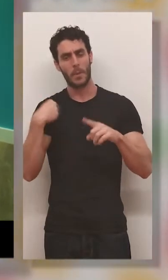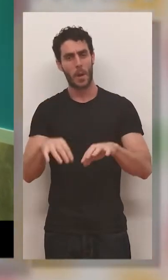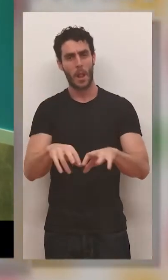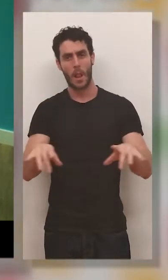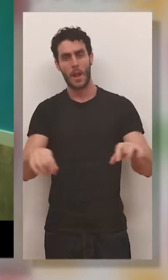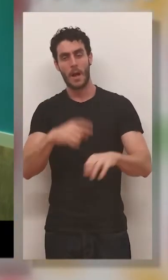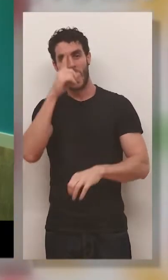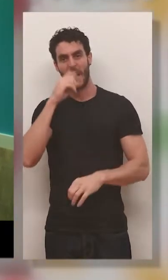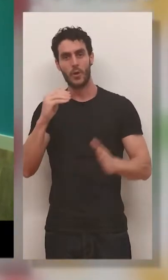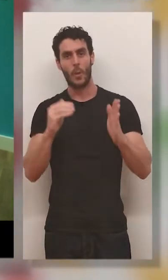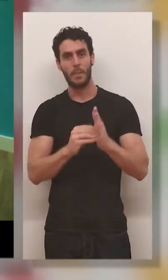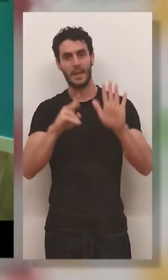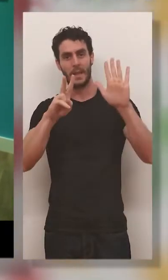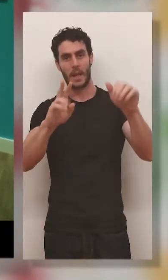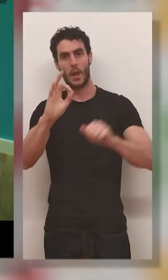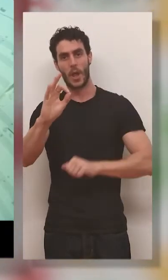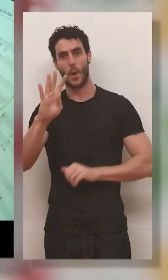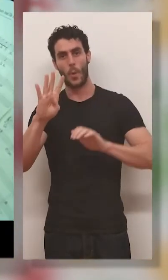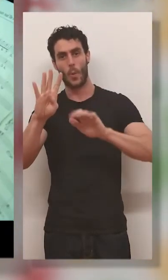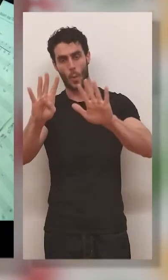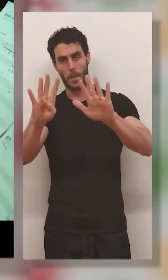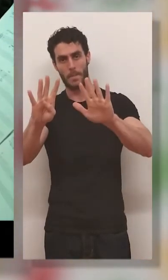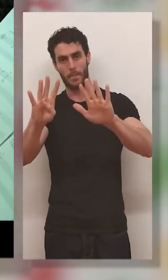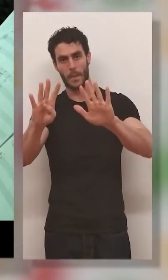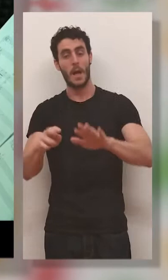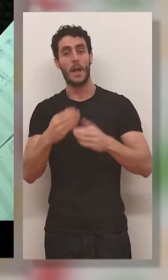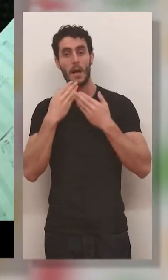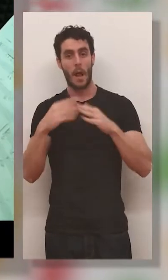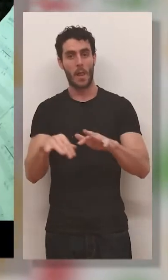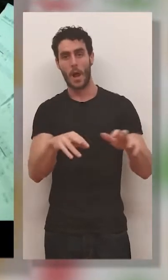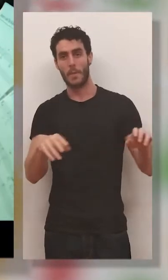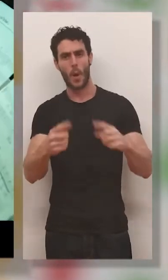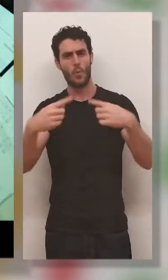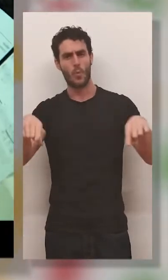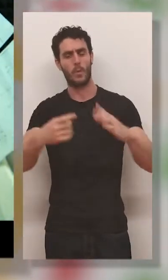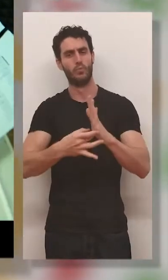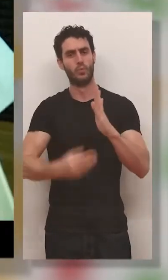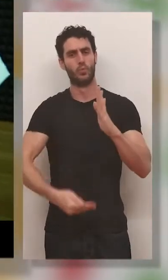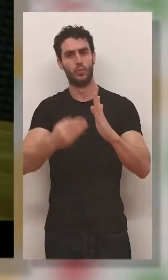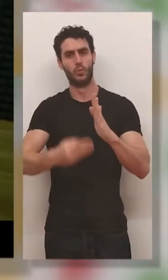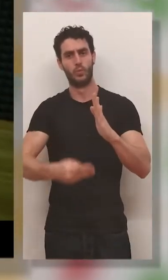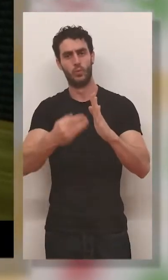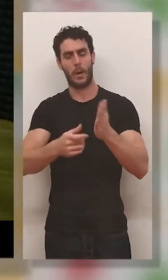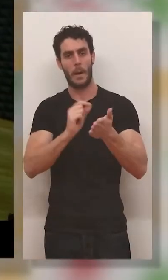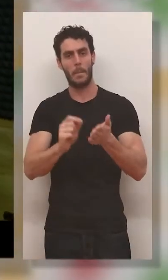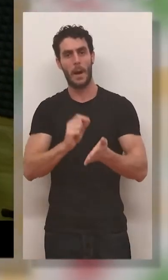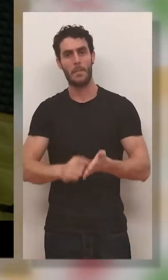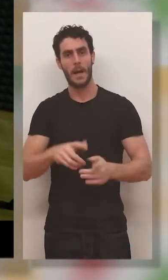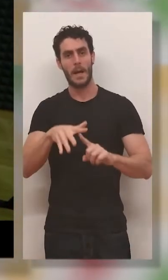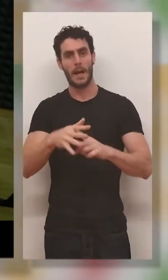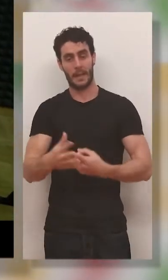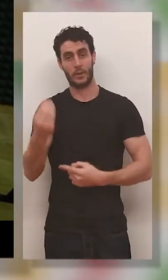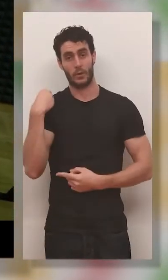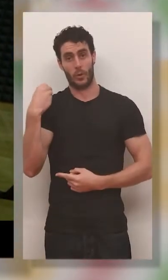año 1709. Con él se han compuesto grandes obras y, en este caso, nuestras riojanitas de hoy